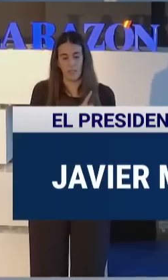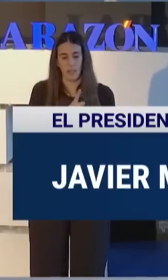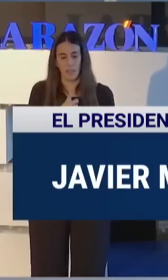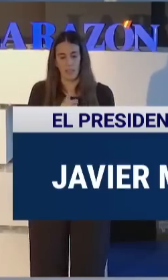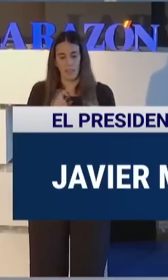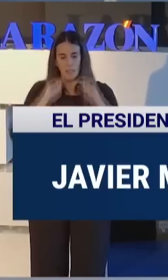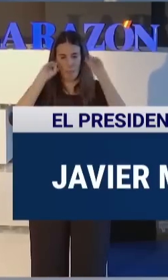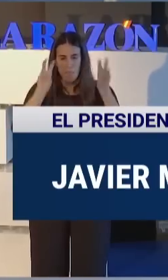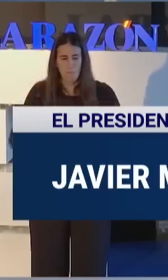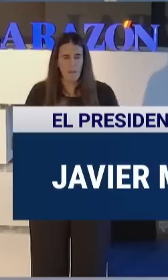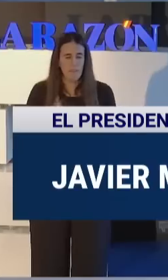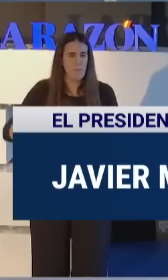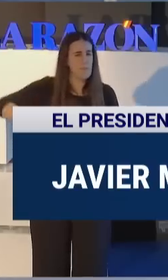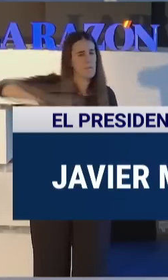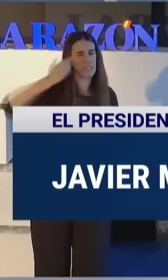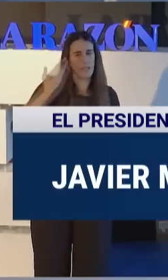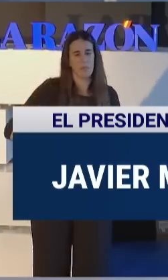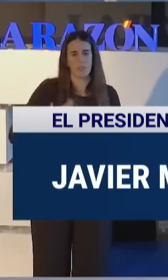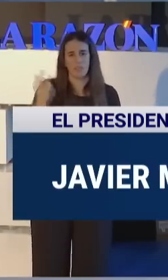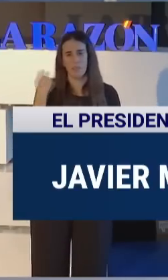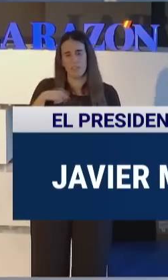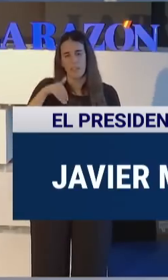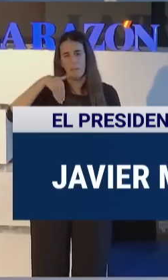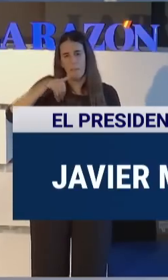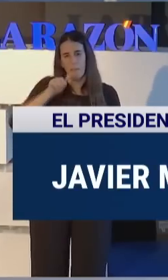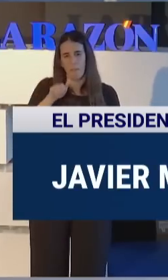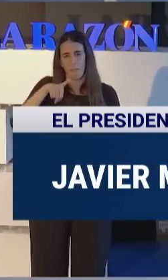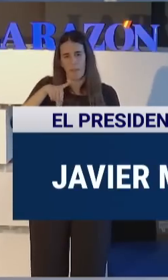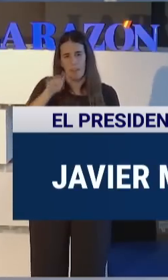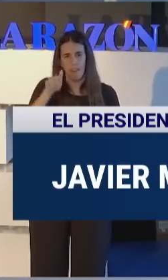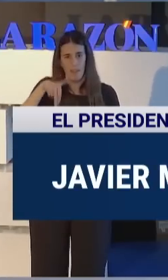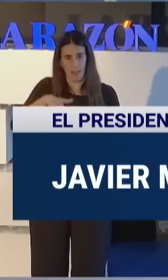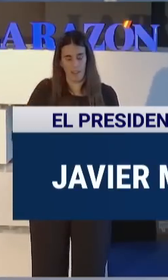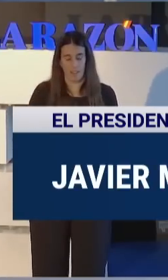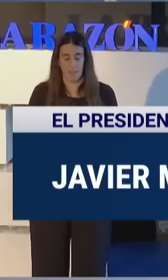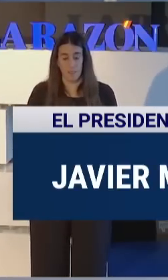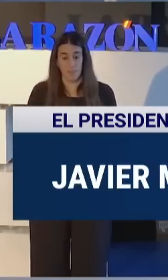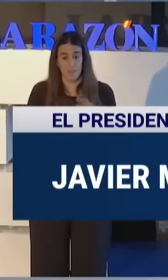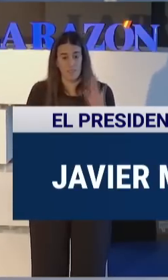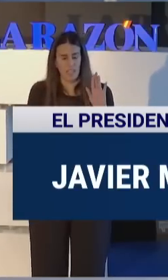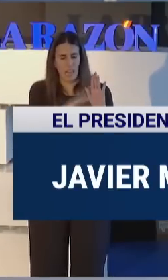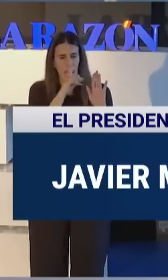la hizo Menem, y esa reforma, esa ley era